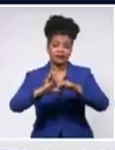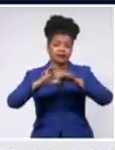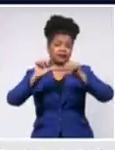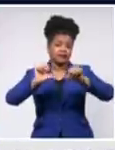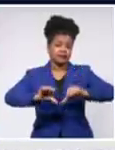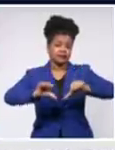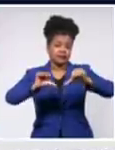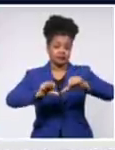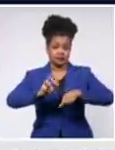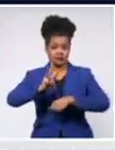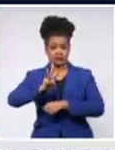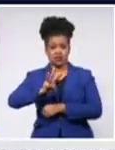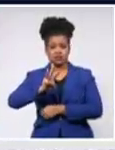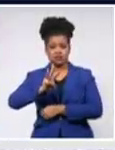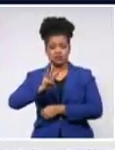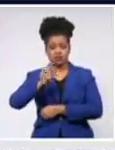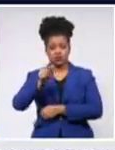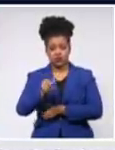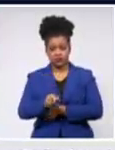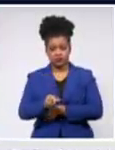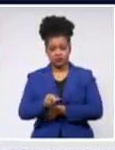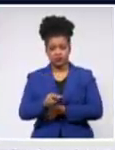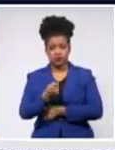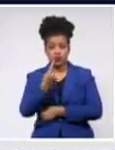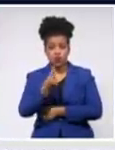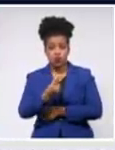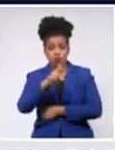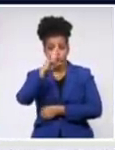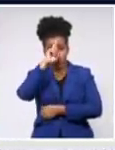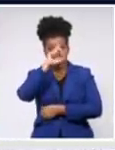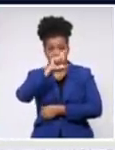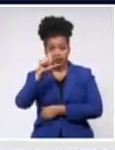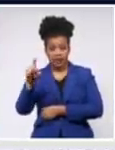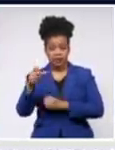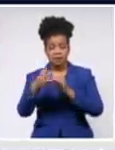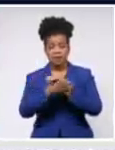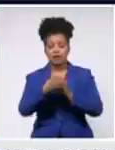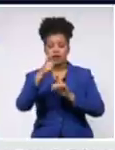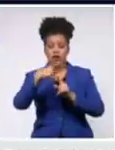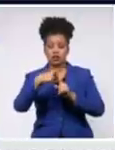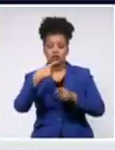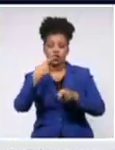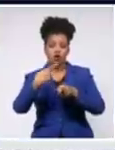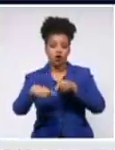3 pacientes, uno en el hospital de Matanzas y 2 en el hospital